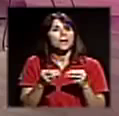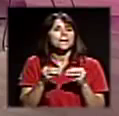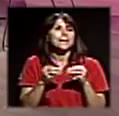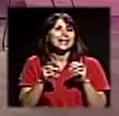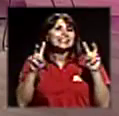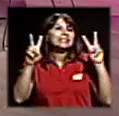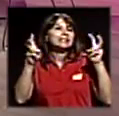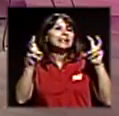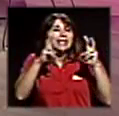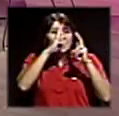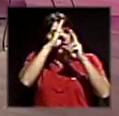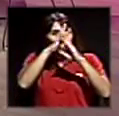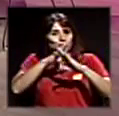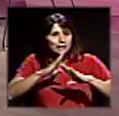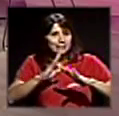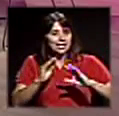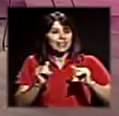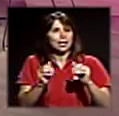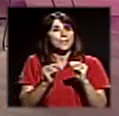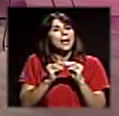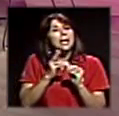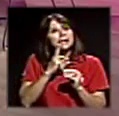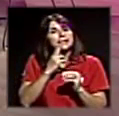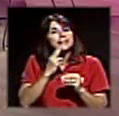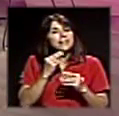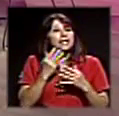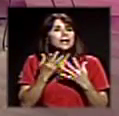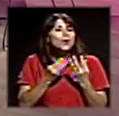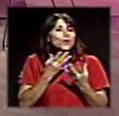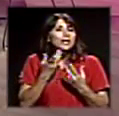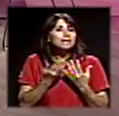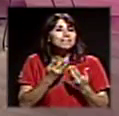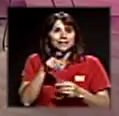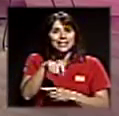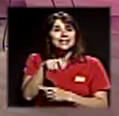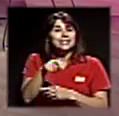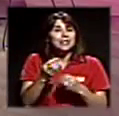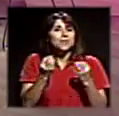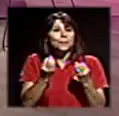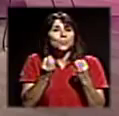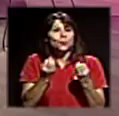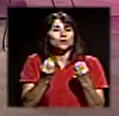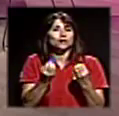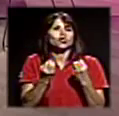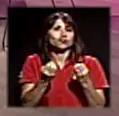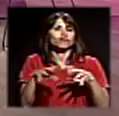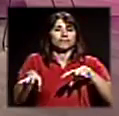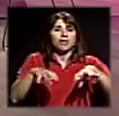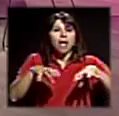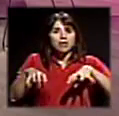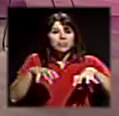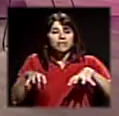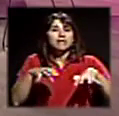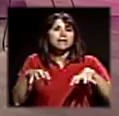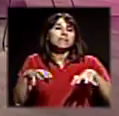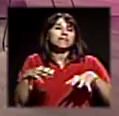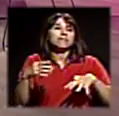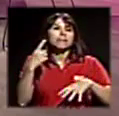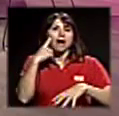entre comillas, inocente, ¿verdad? Como más tierna, como que necesita mucho este tipo de actividad, ¿verdad?